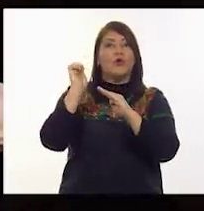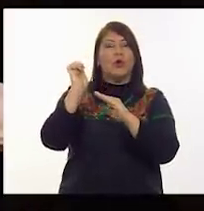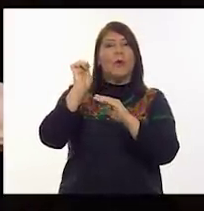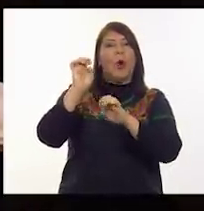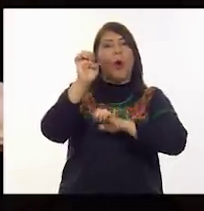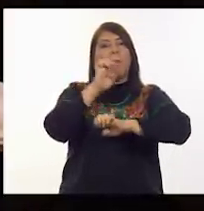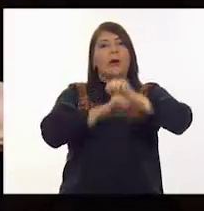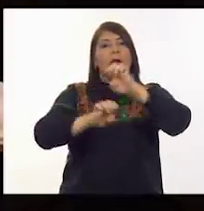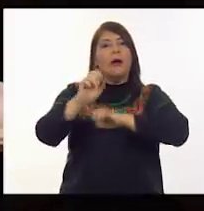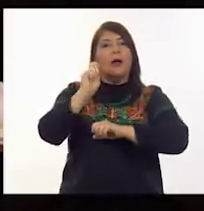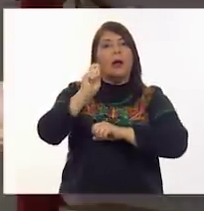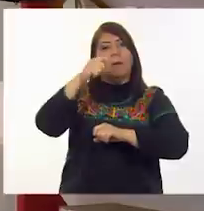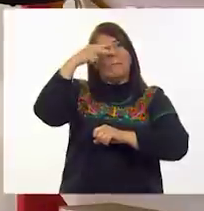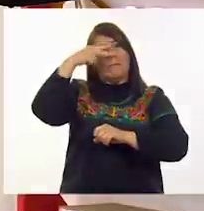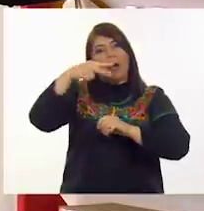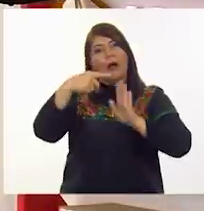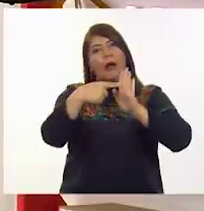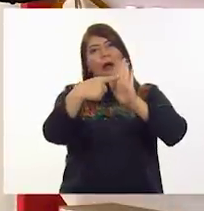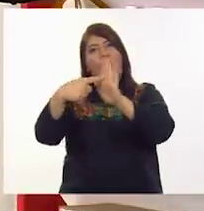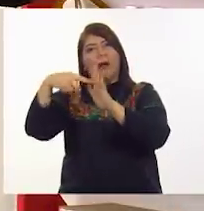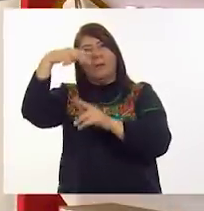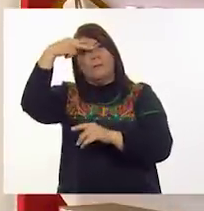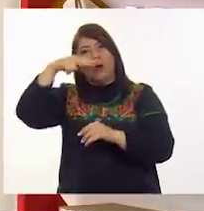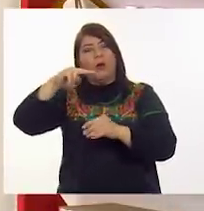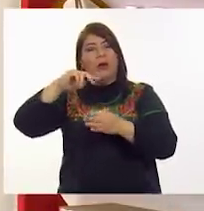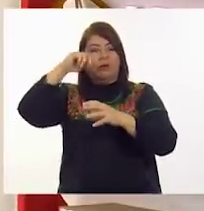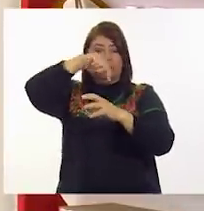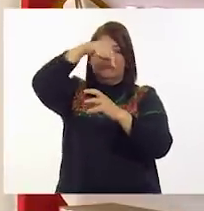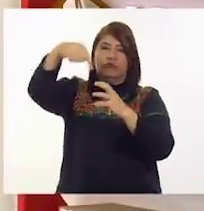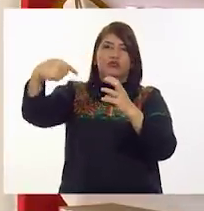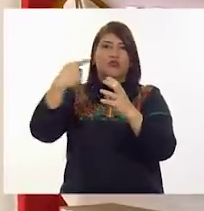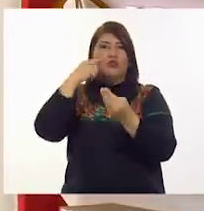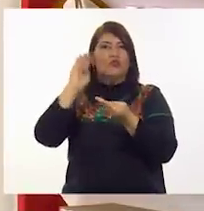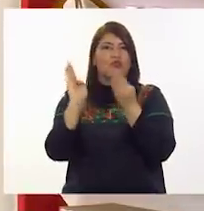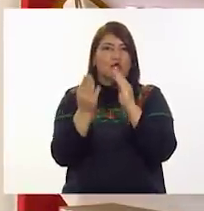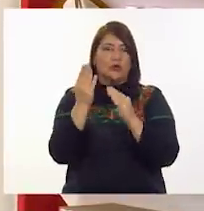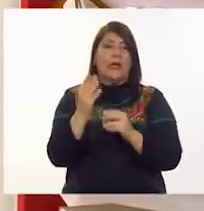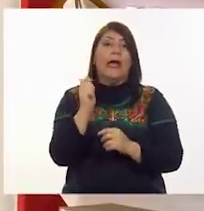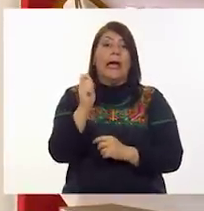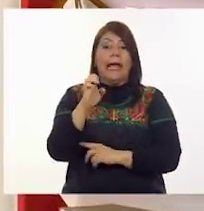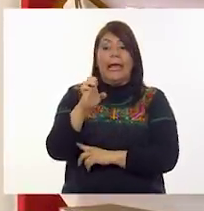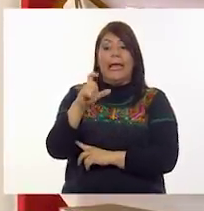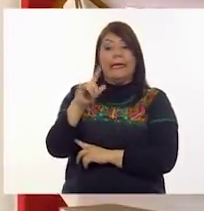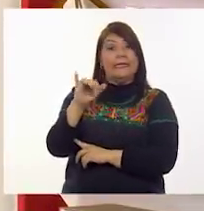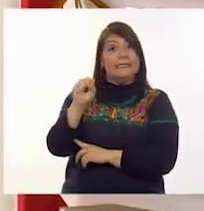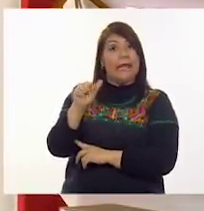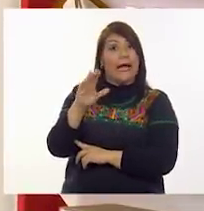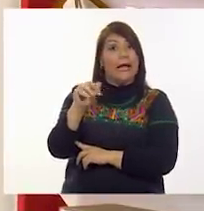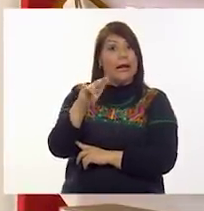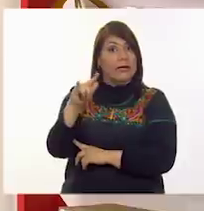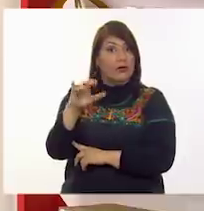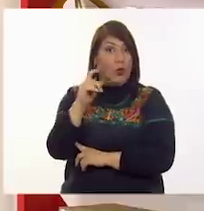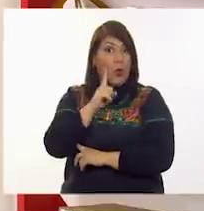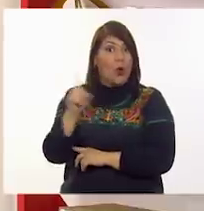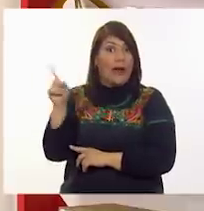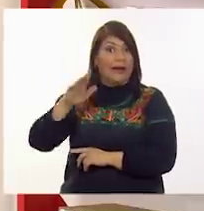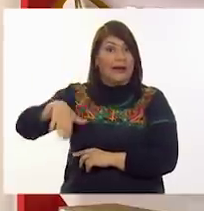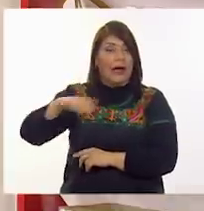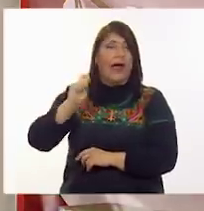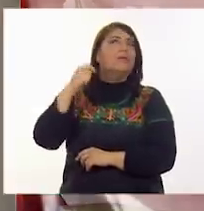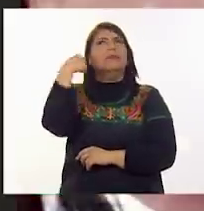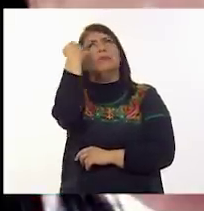en el mundo entero. Elisa Carrillo era una niña... de